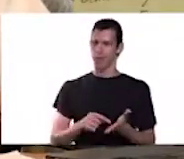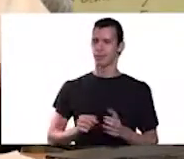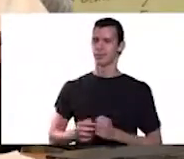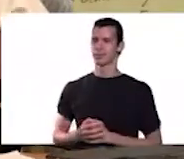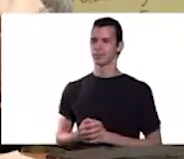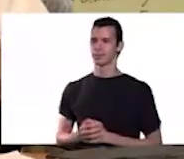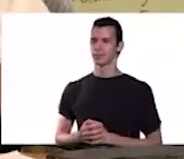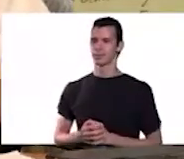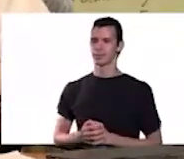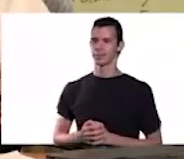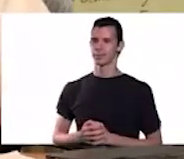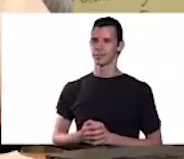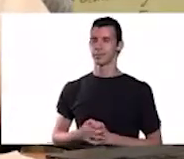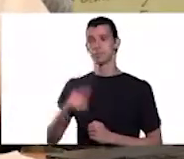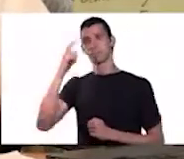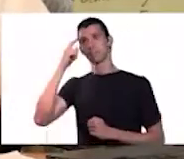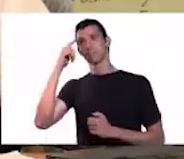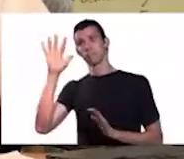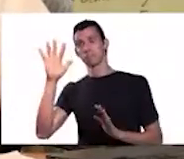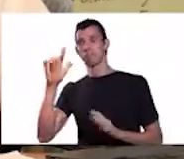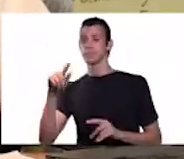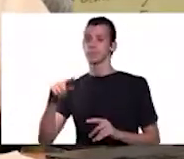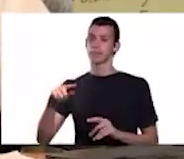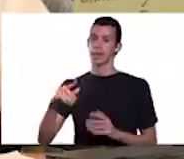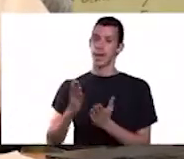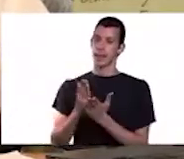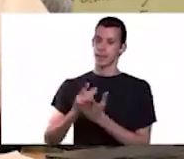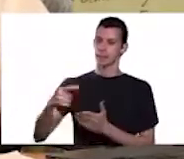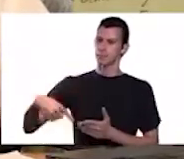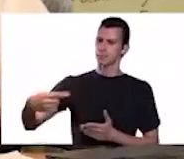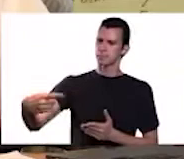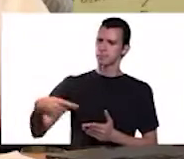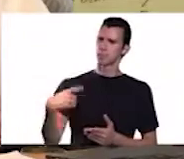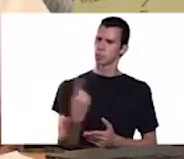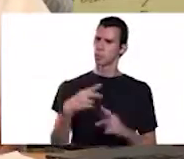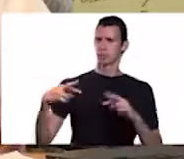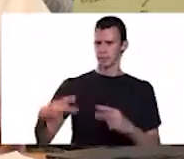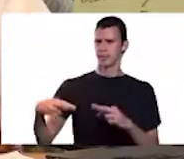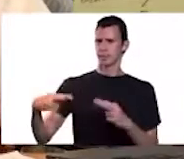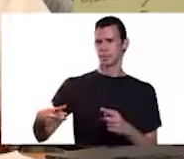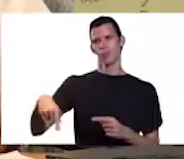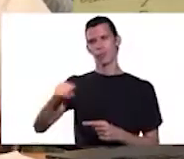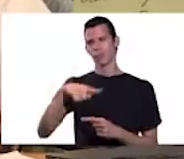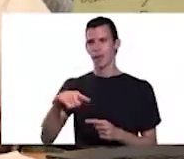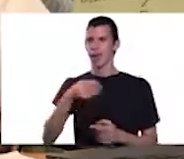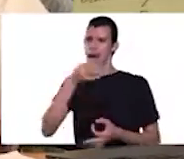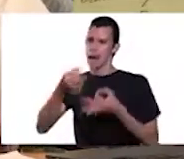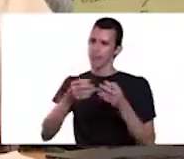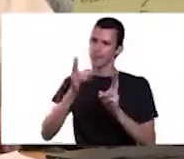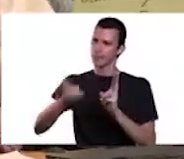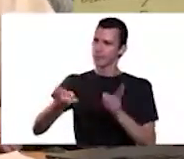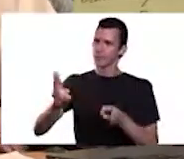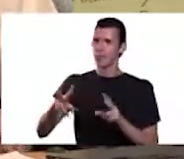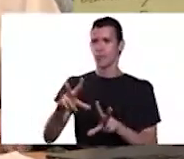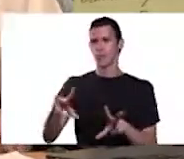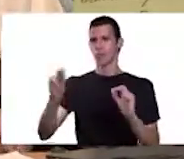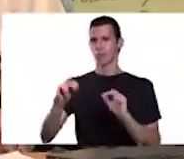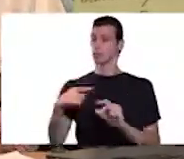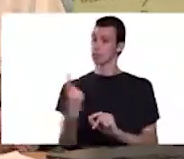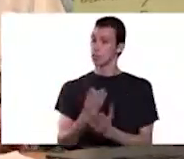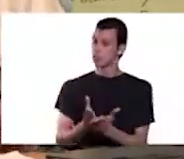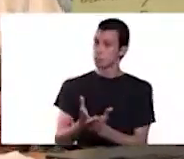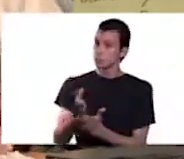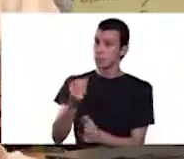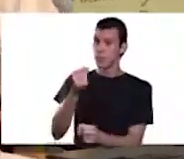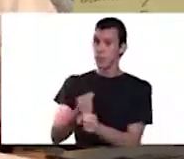que en nuestras próximas clases vamos a estar retomando parte de estos elementos y vamos a estarle orientando otros nuevos. Vamos a seguir trabajando